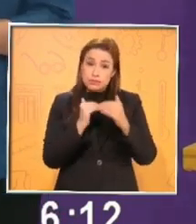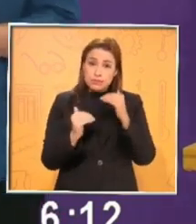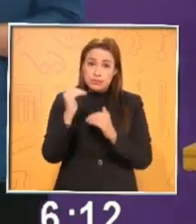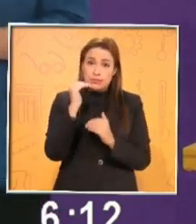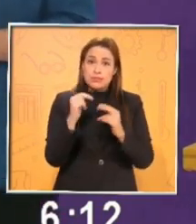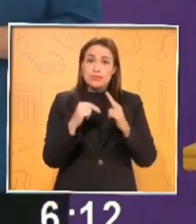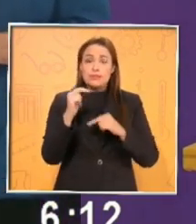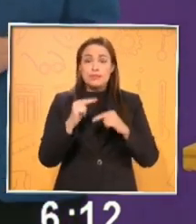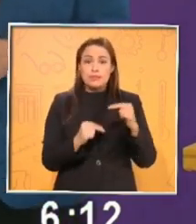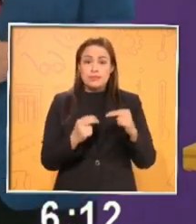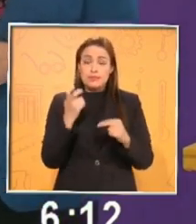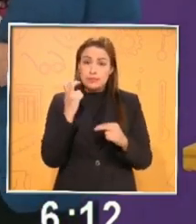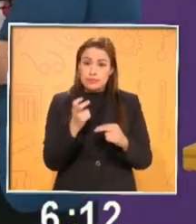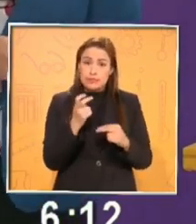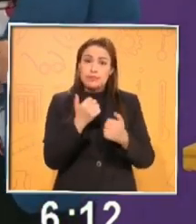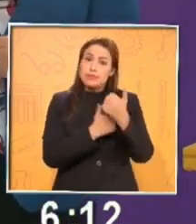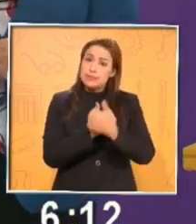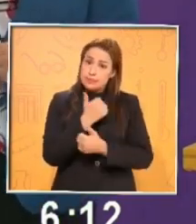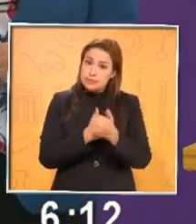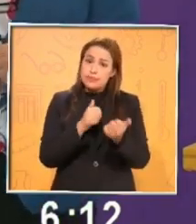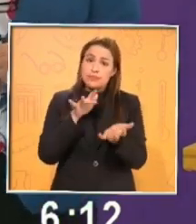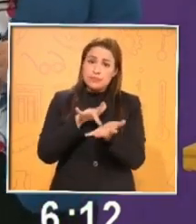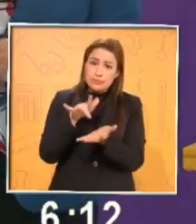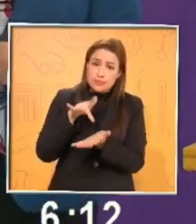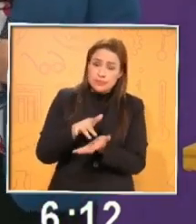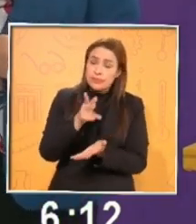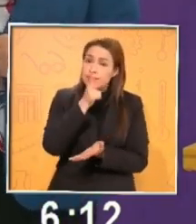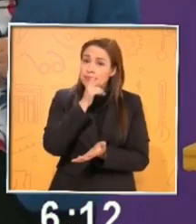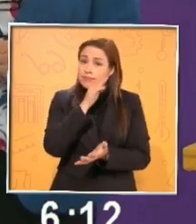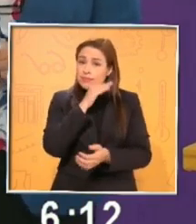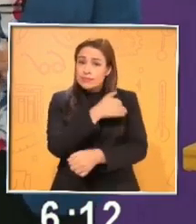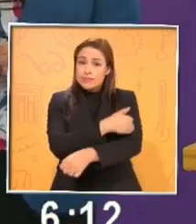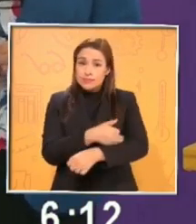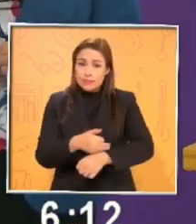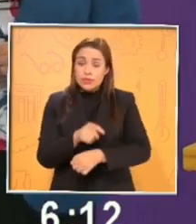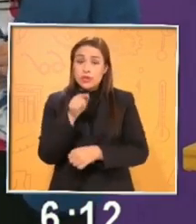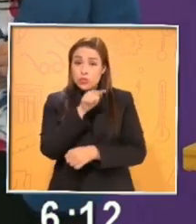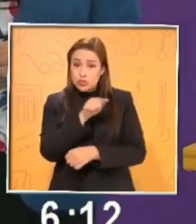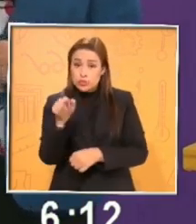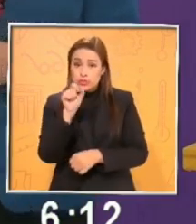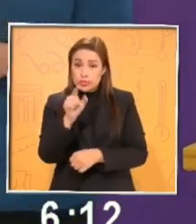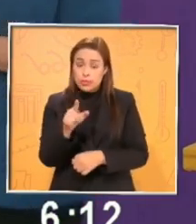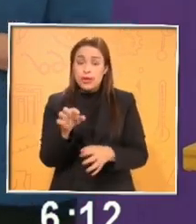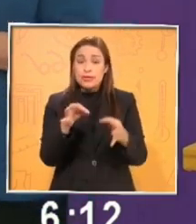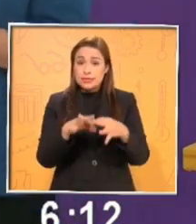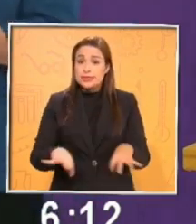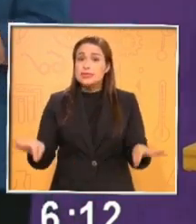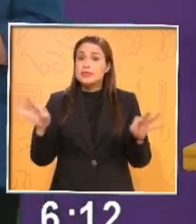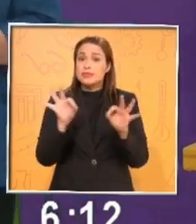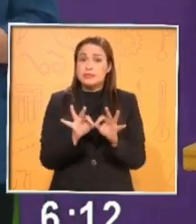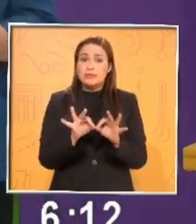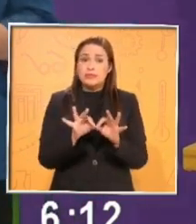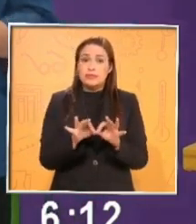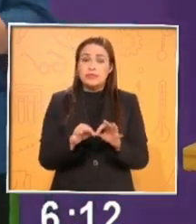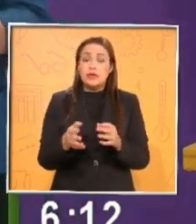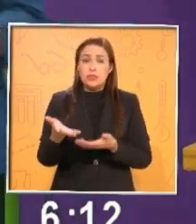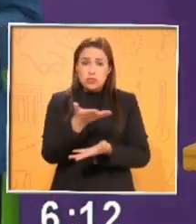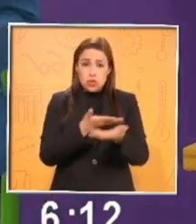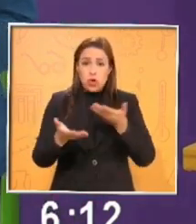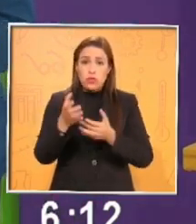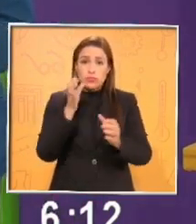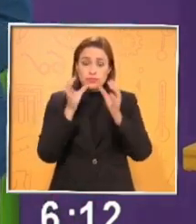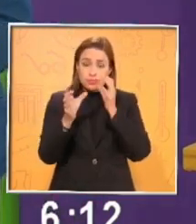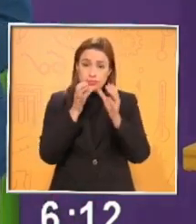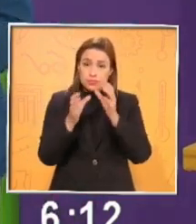la participación de sus papás y de ustedes es prioritaria. Vamos a estar comunicados por